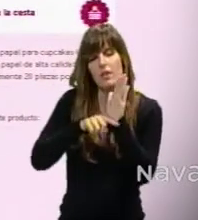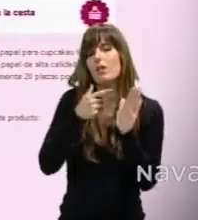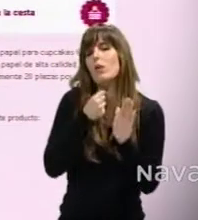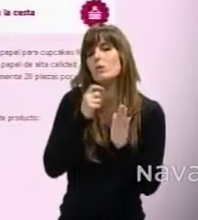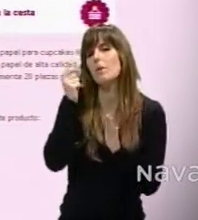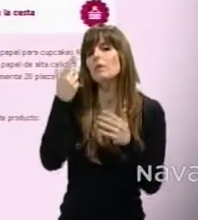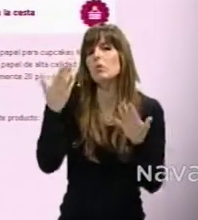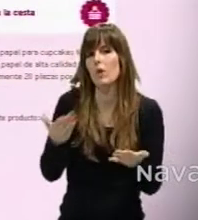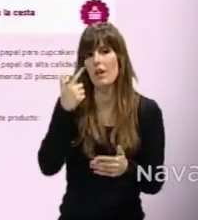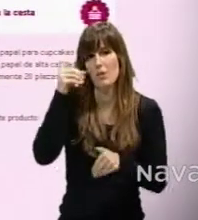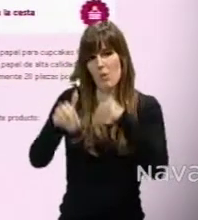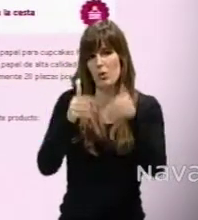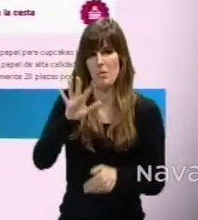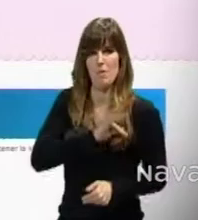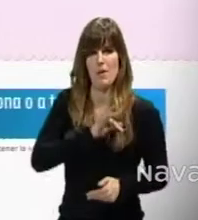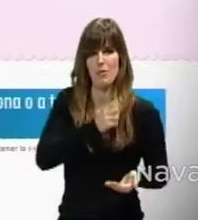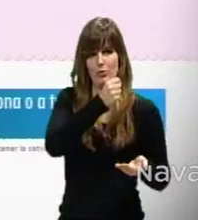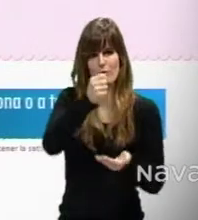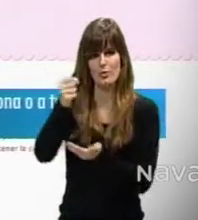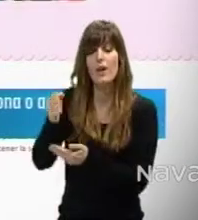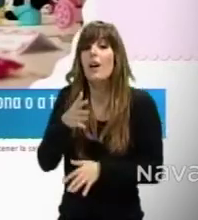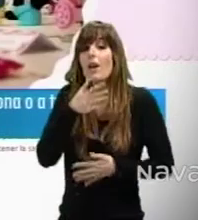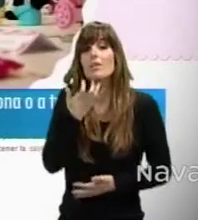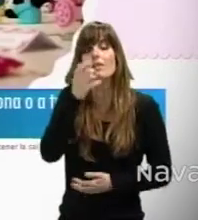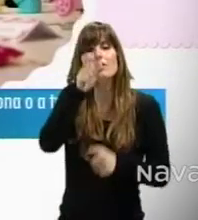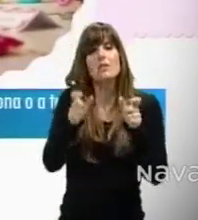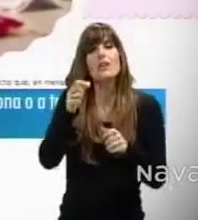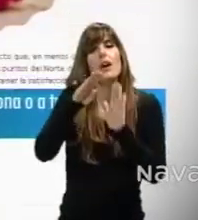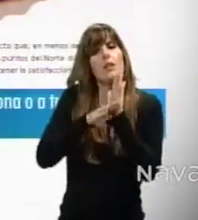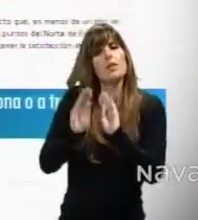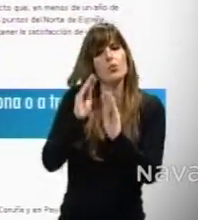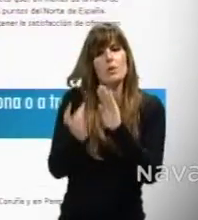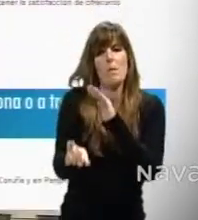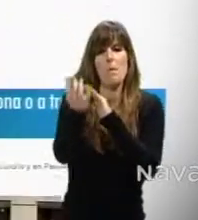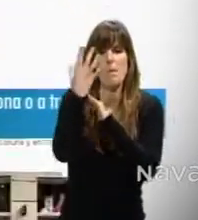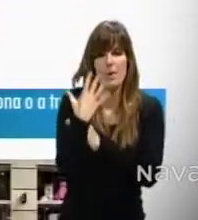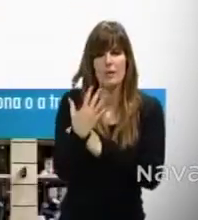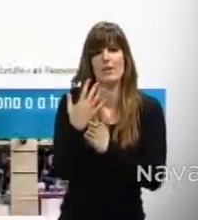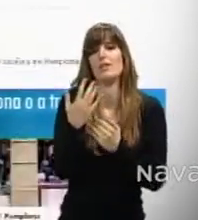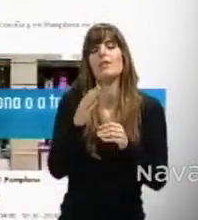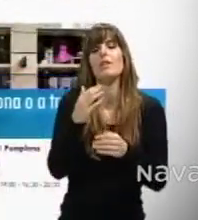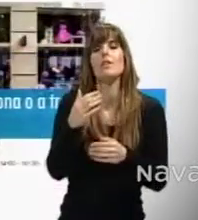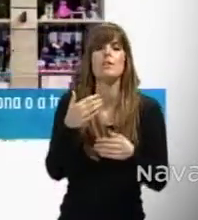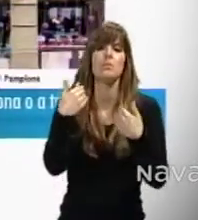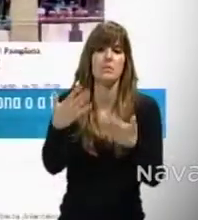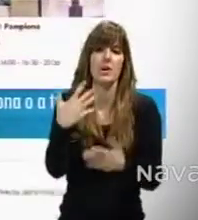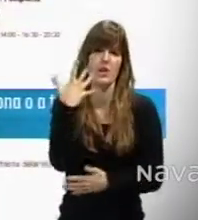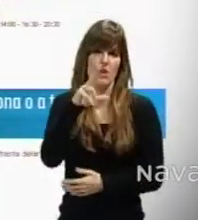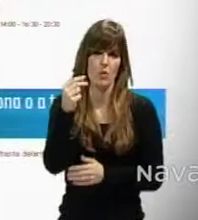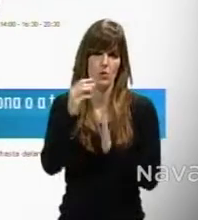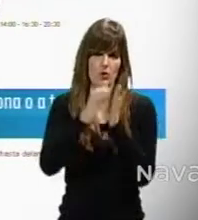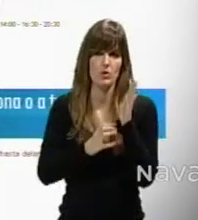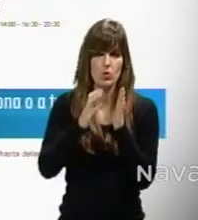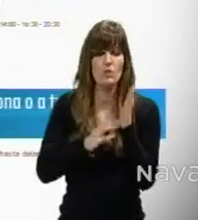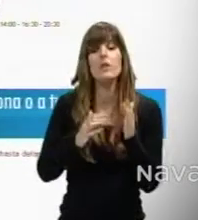euros de descuento en nuestra tienda online. Y luego vamos a ir, o sea, quiero decir, hay como un proyecto final, que es un macroevento aquí en